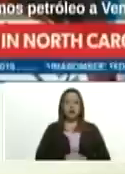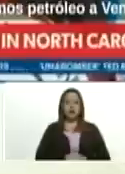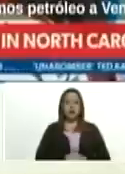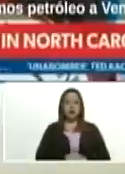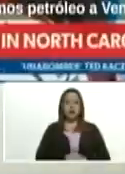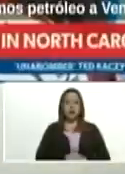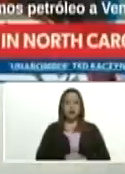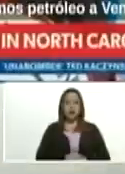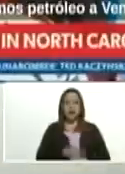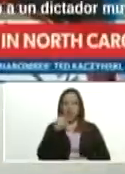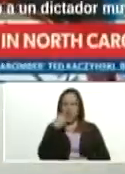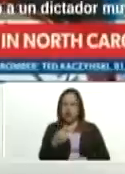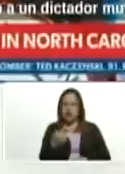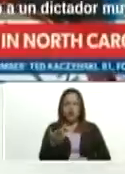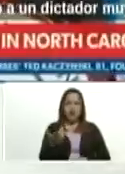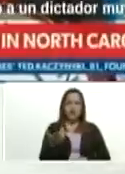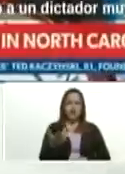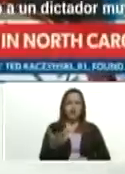Dice un abogado, pues,